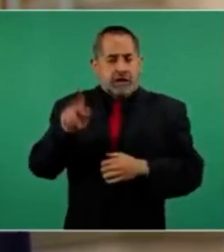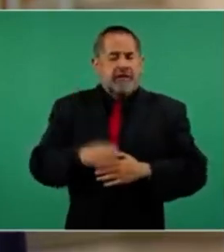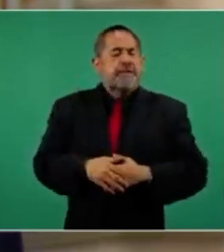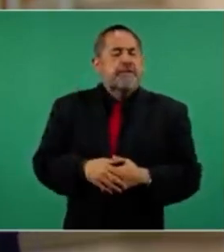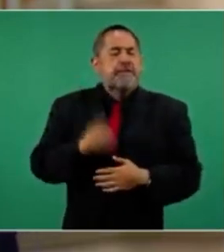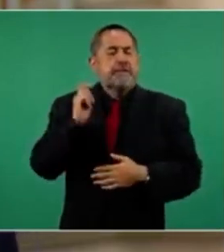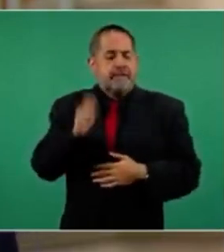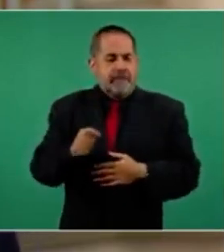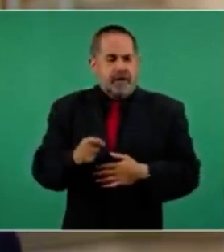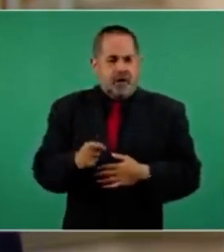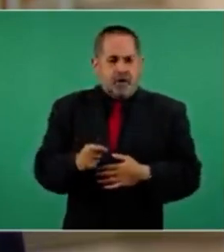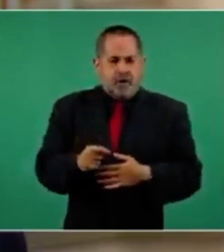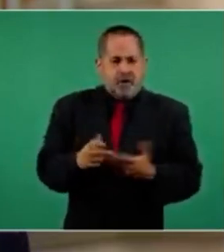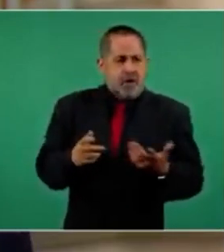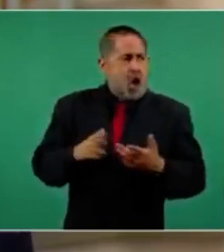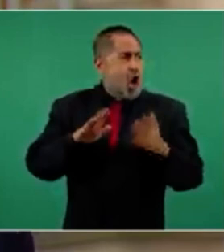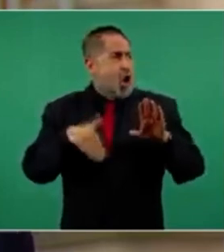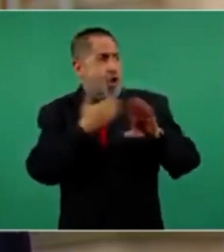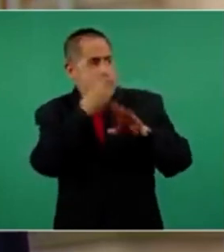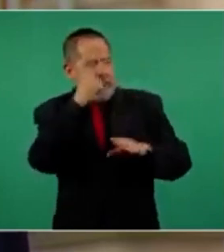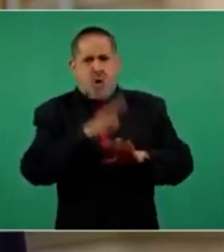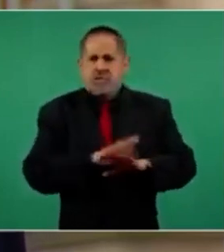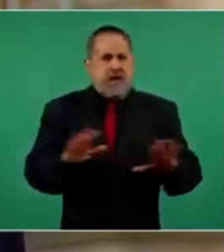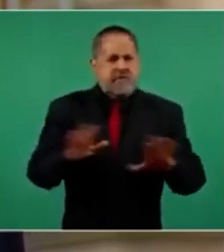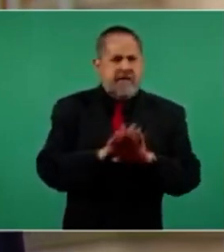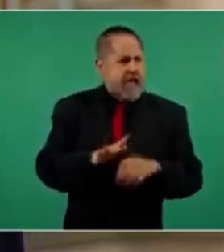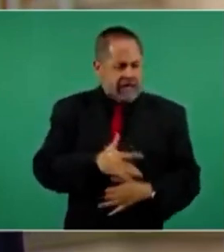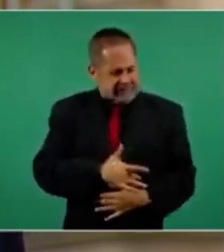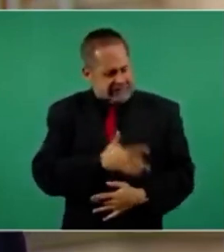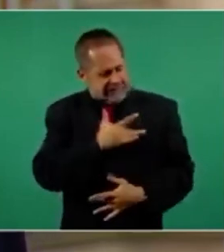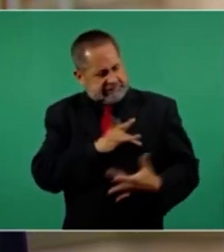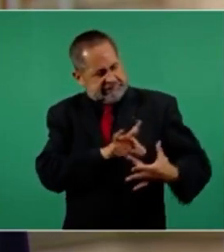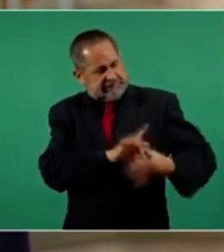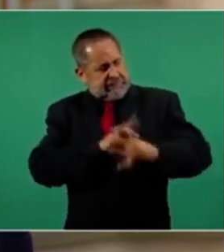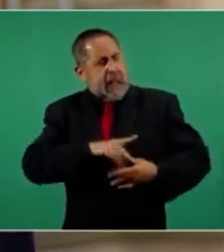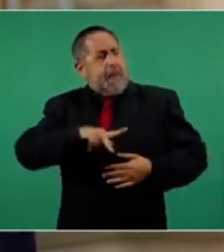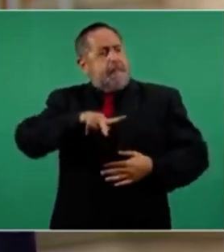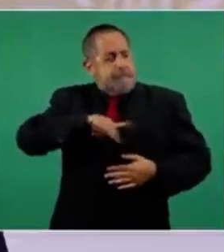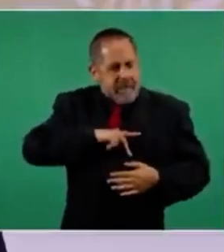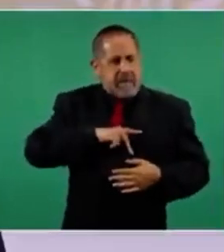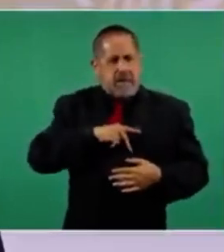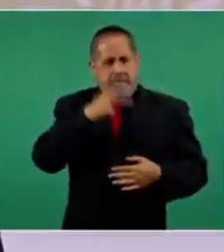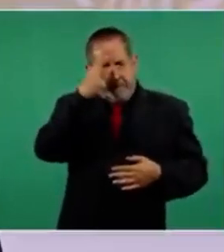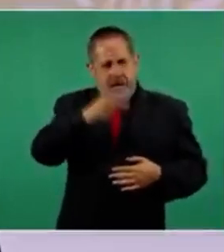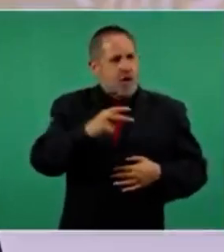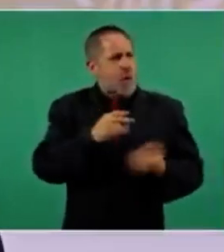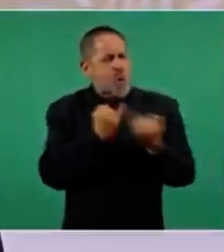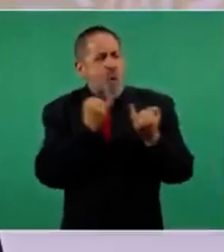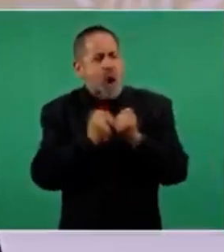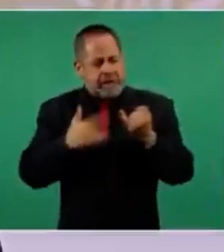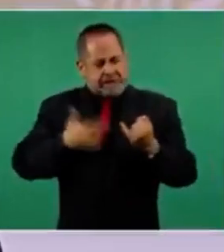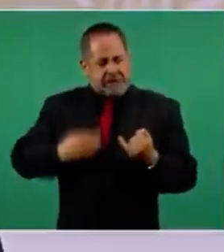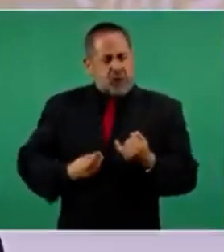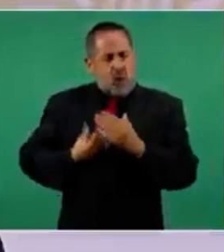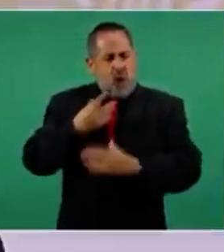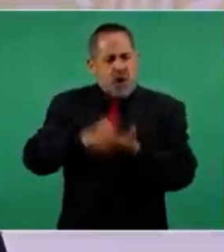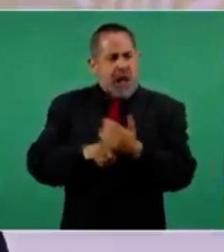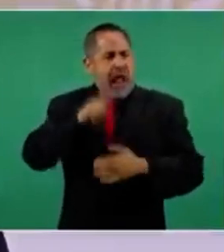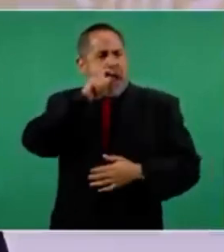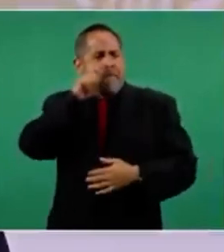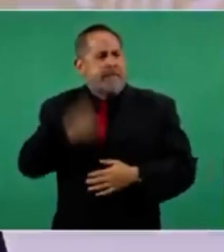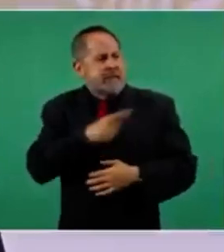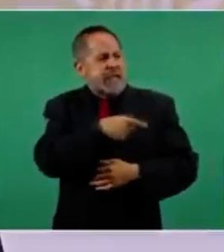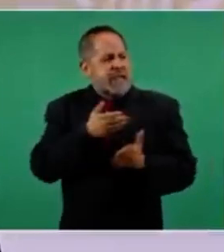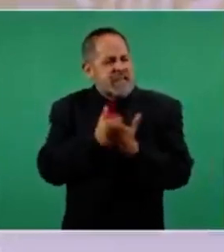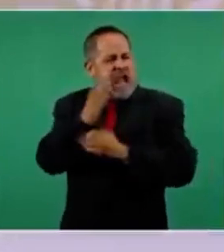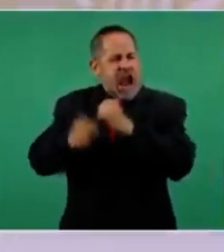nada soportaremos contra México, lo sentiremos como propio, sabremos ser fieles a la amistad que han forjado